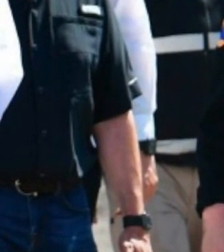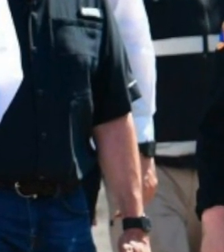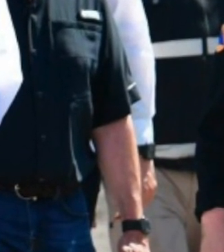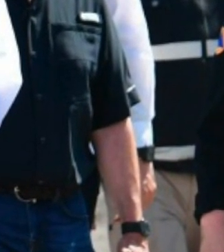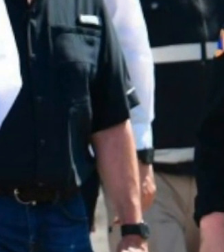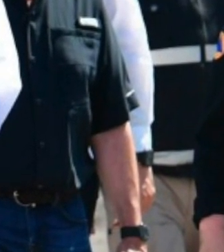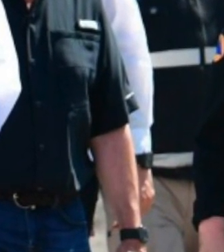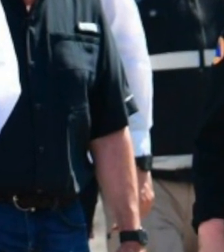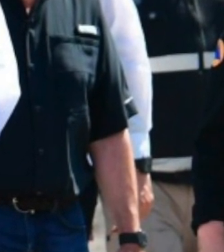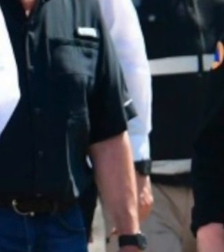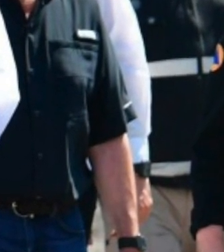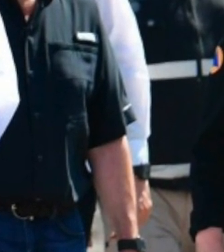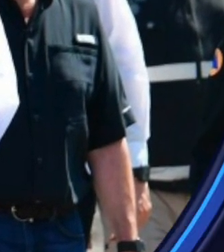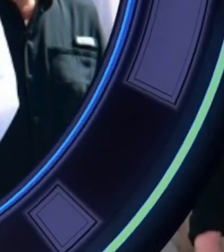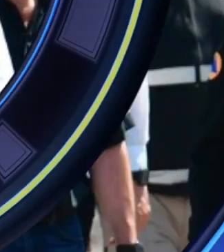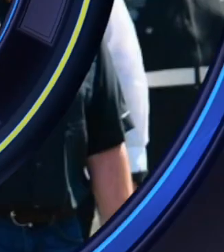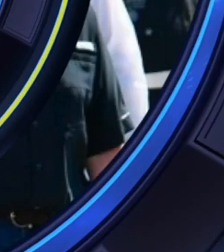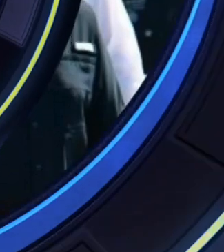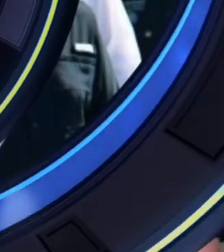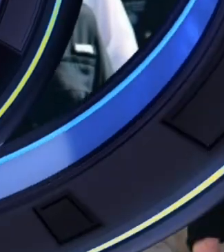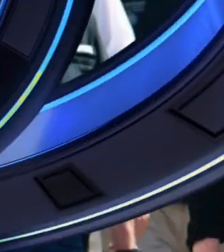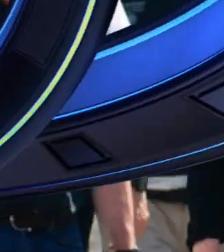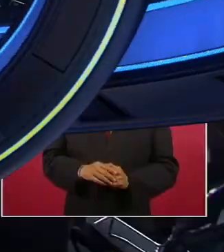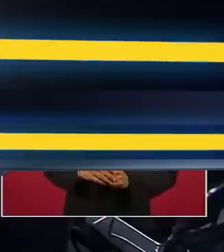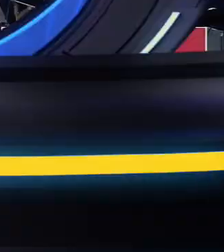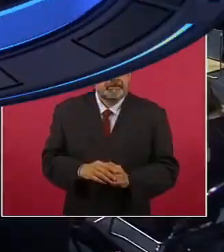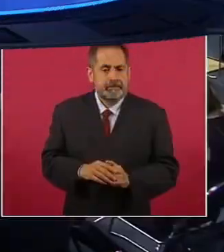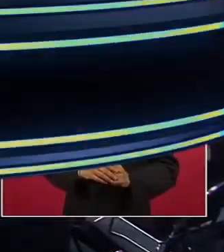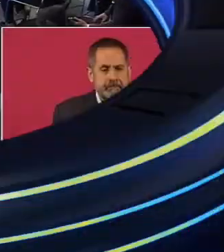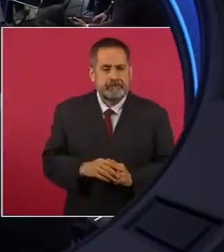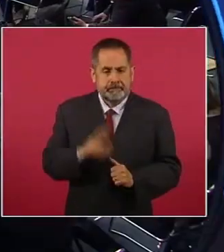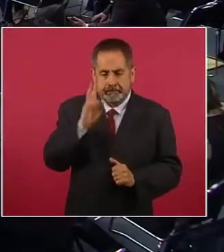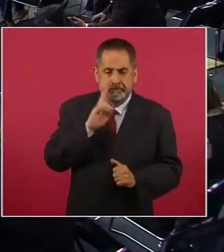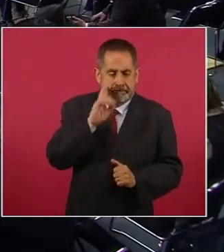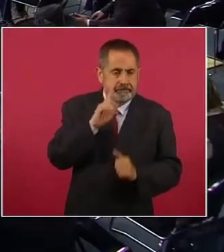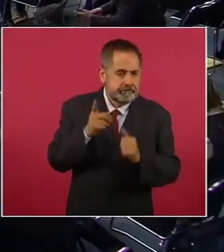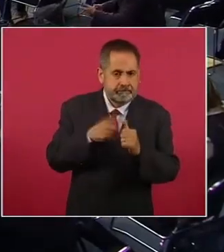propia gente, derivado de los sucesos anteriores. Primero,